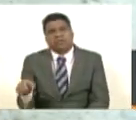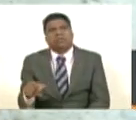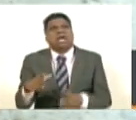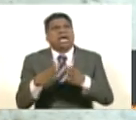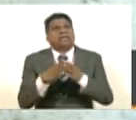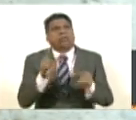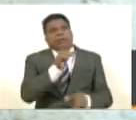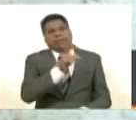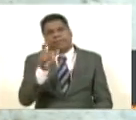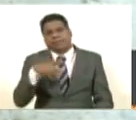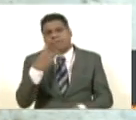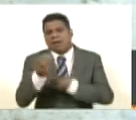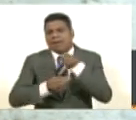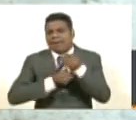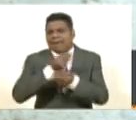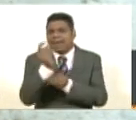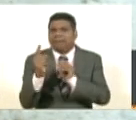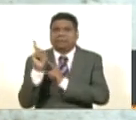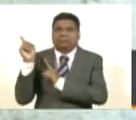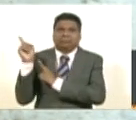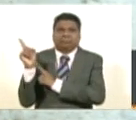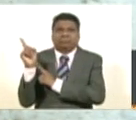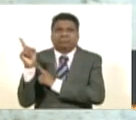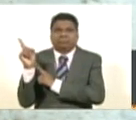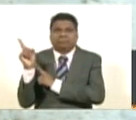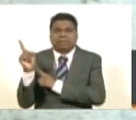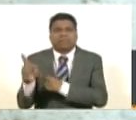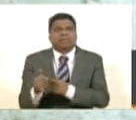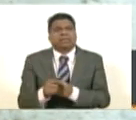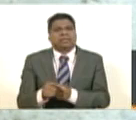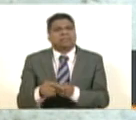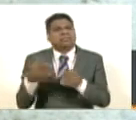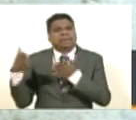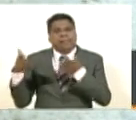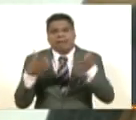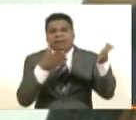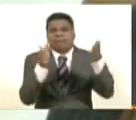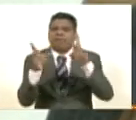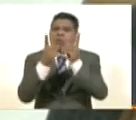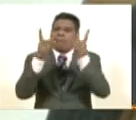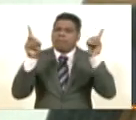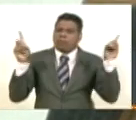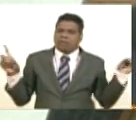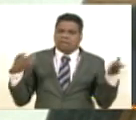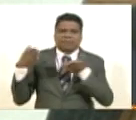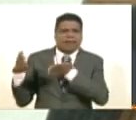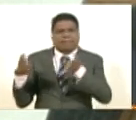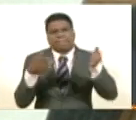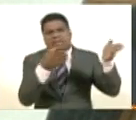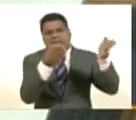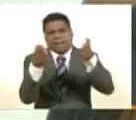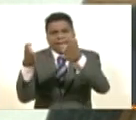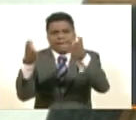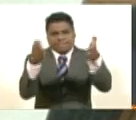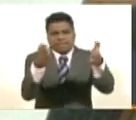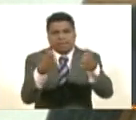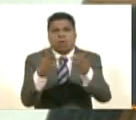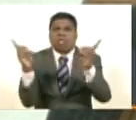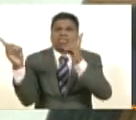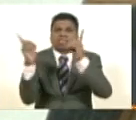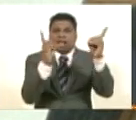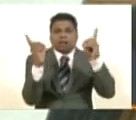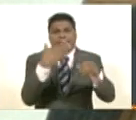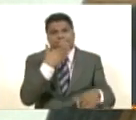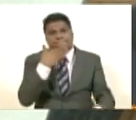a todos estos personajes que hacen este tipo de bajeza, que tomen el camino de la democracia, que tomen el camino del diálogo,